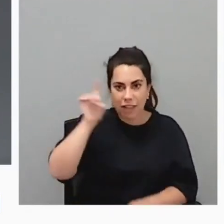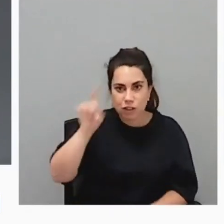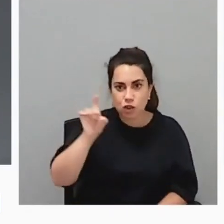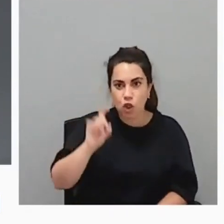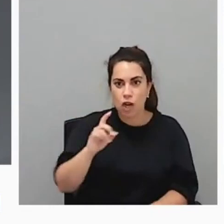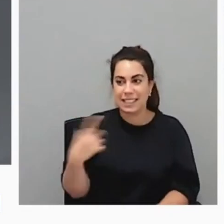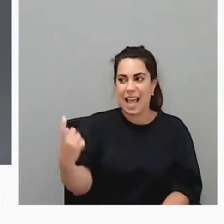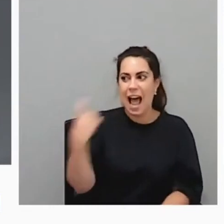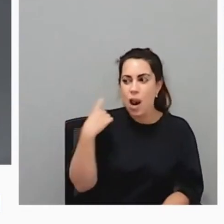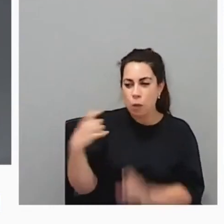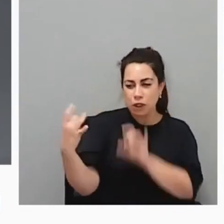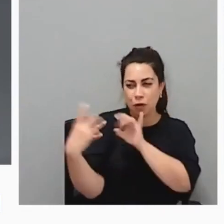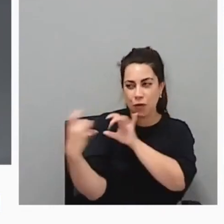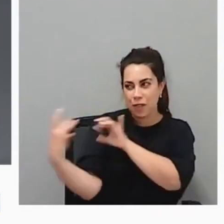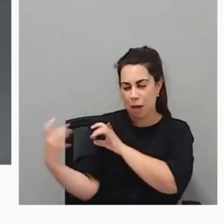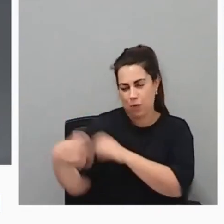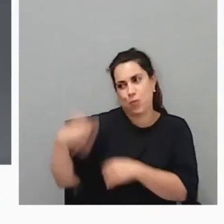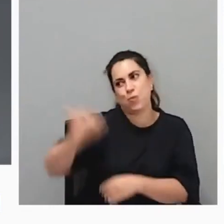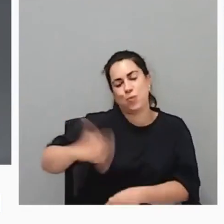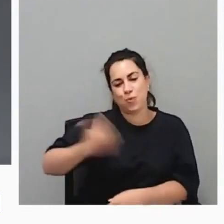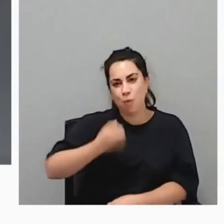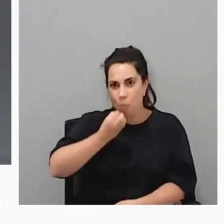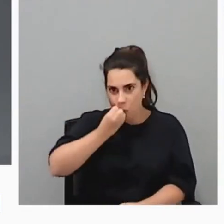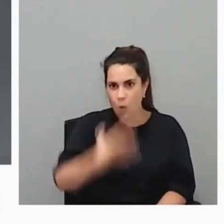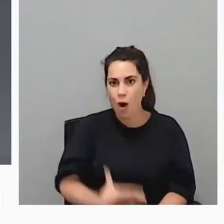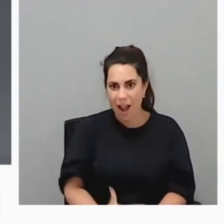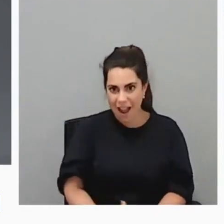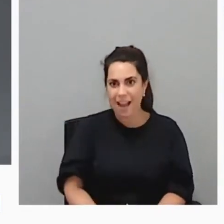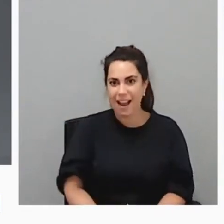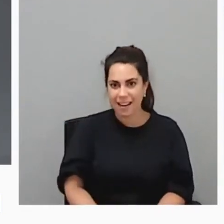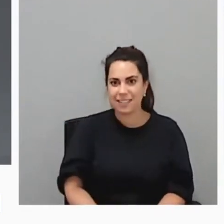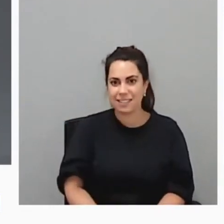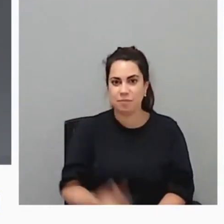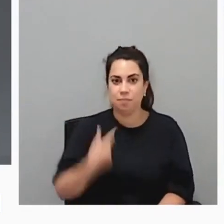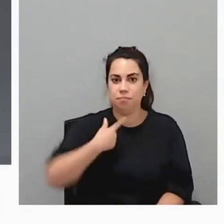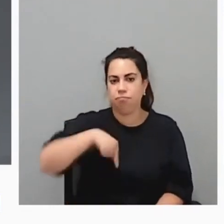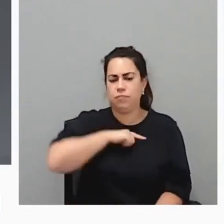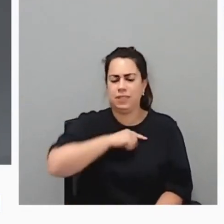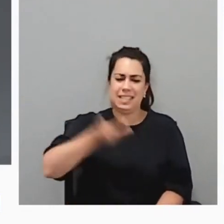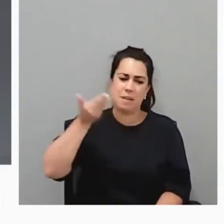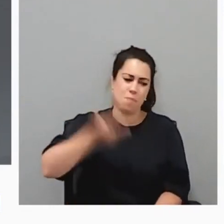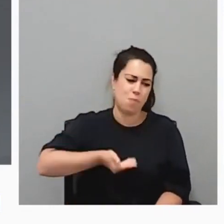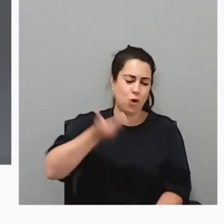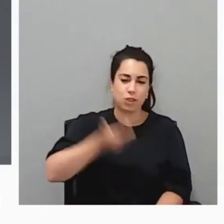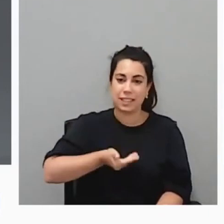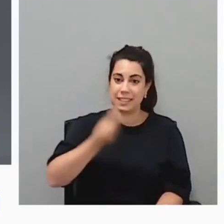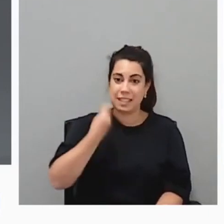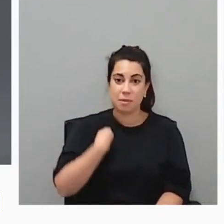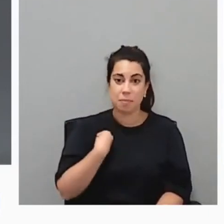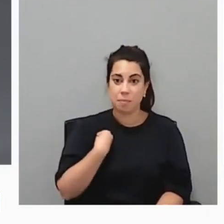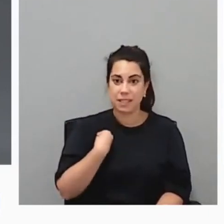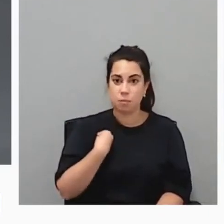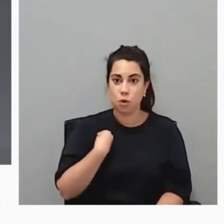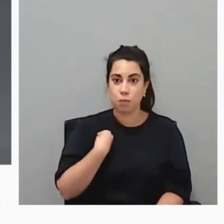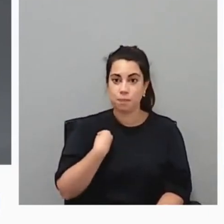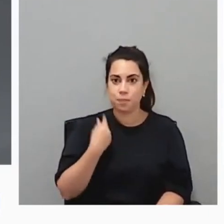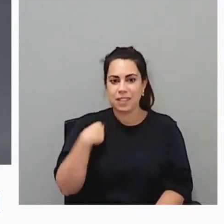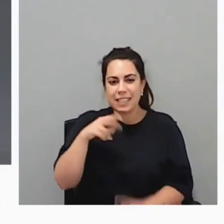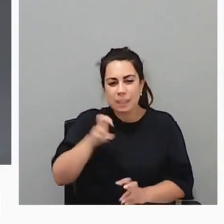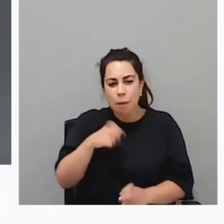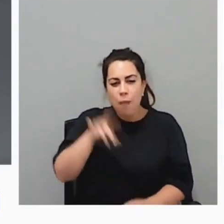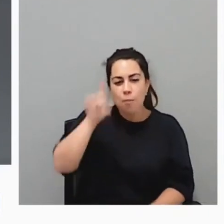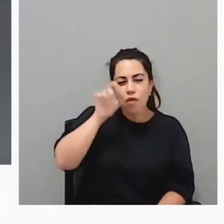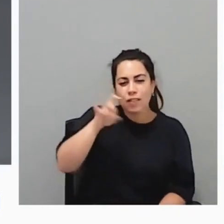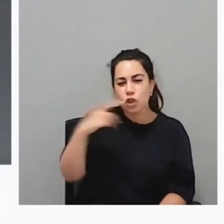alumnos es tremendo. Es importante para nosotros esa vuelta de conexión profesor-alumno,